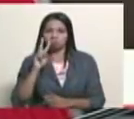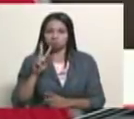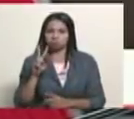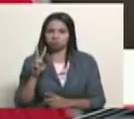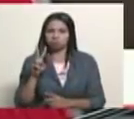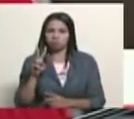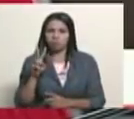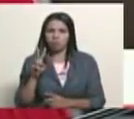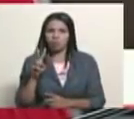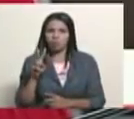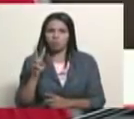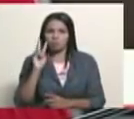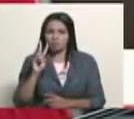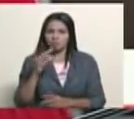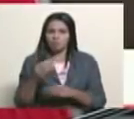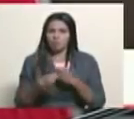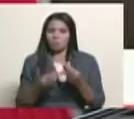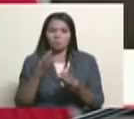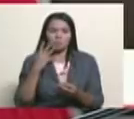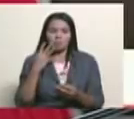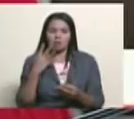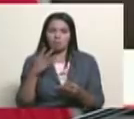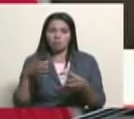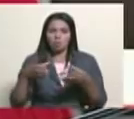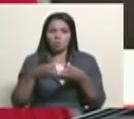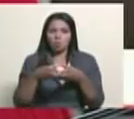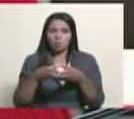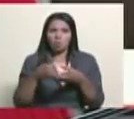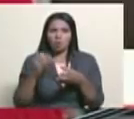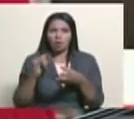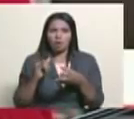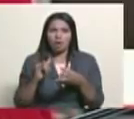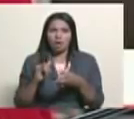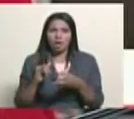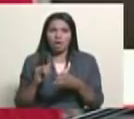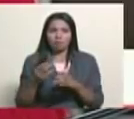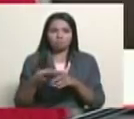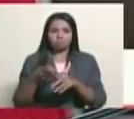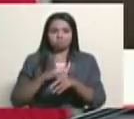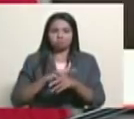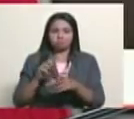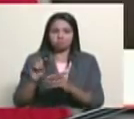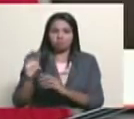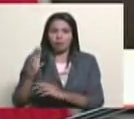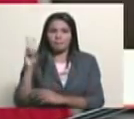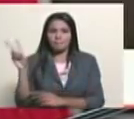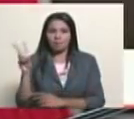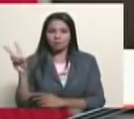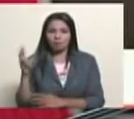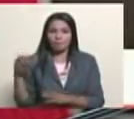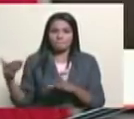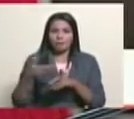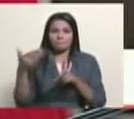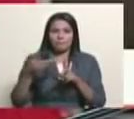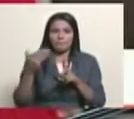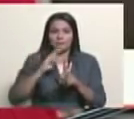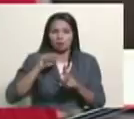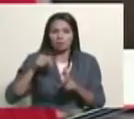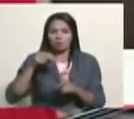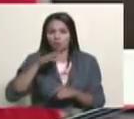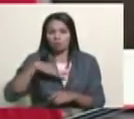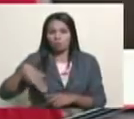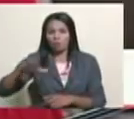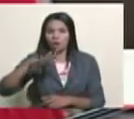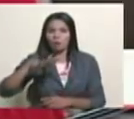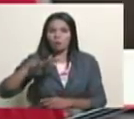con sus agentes aquí, sus peones aquí en Venezuela, ataca a nuestro pueblo, se ha encontrado con un